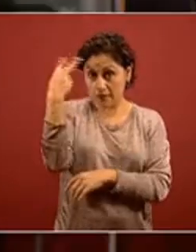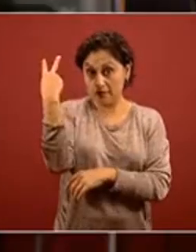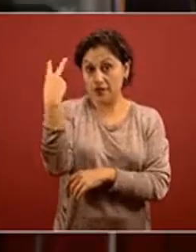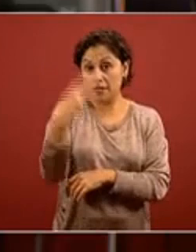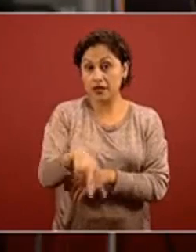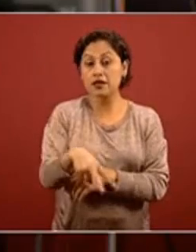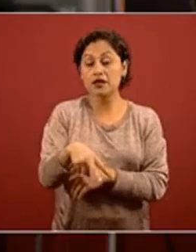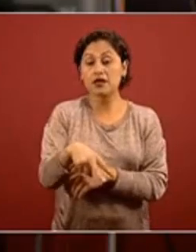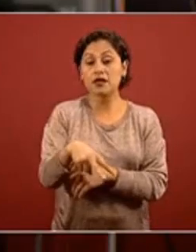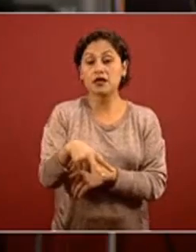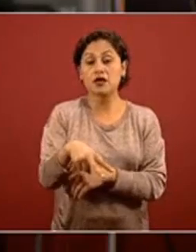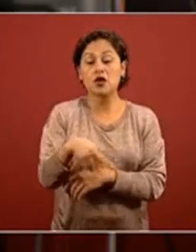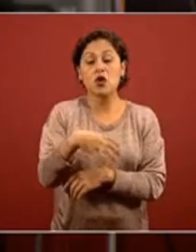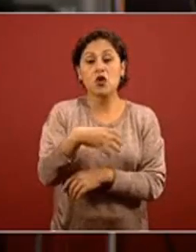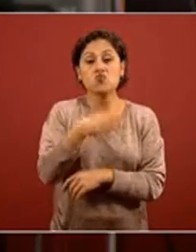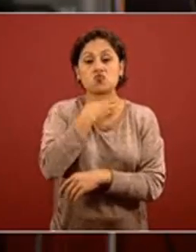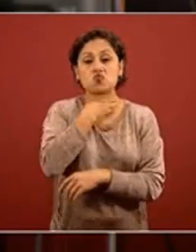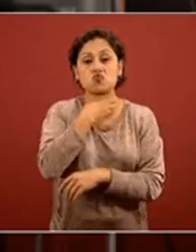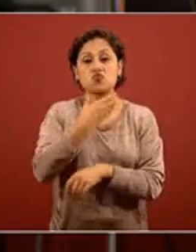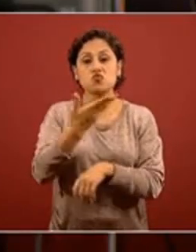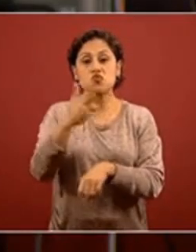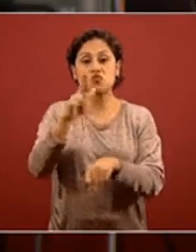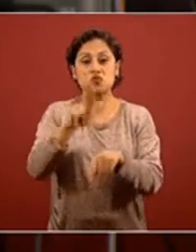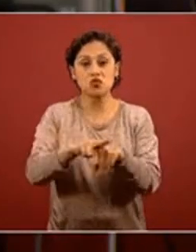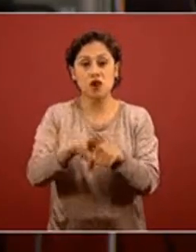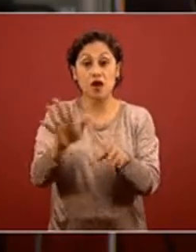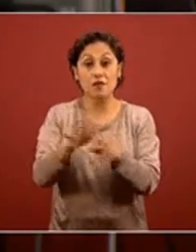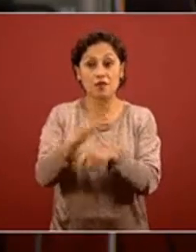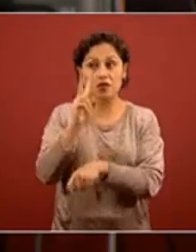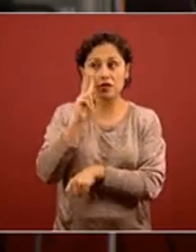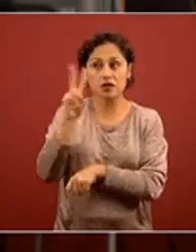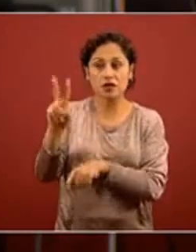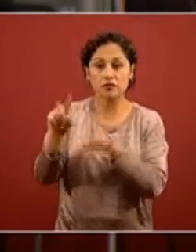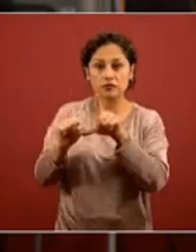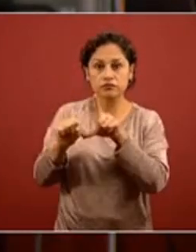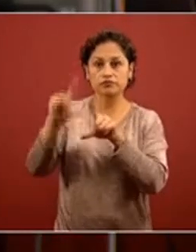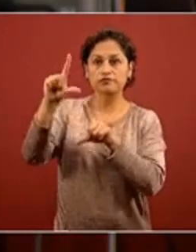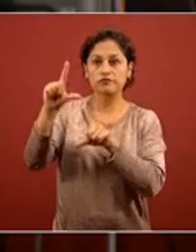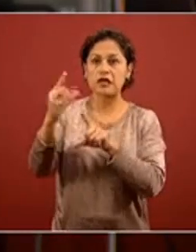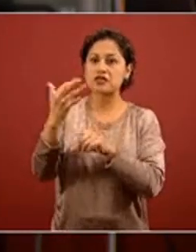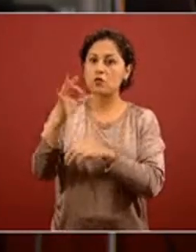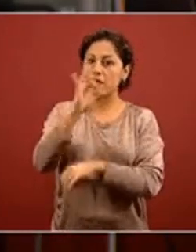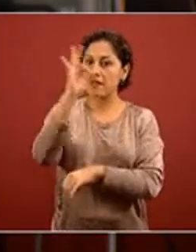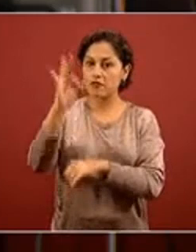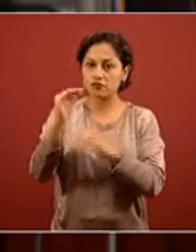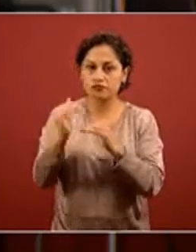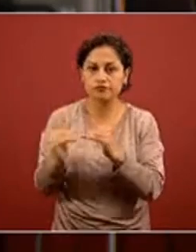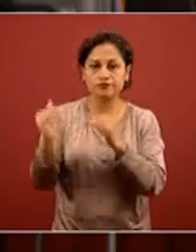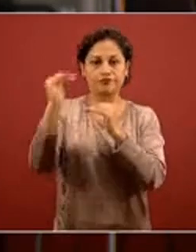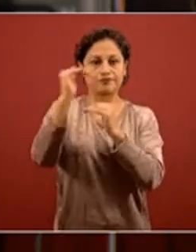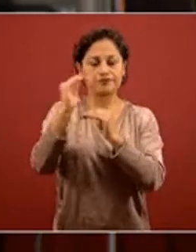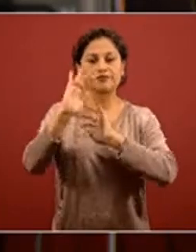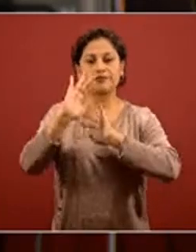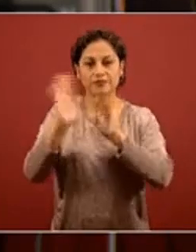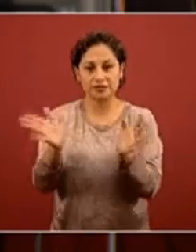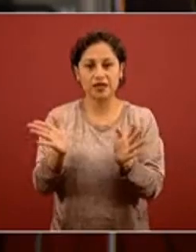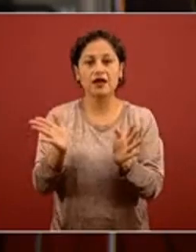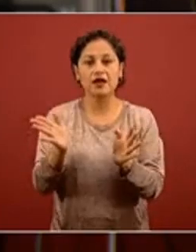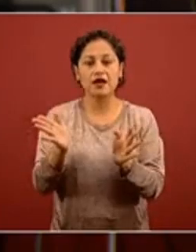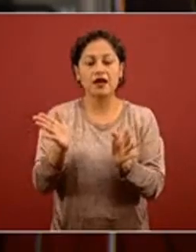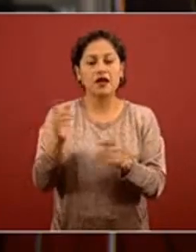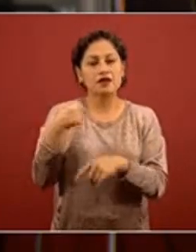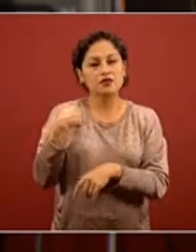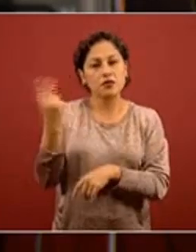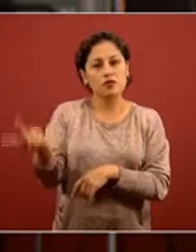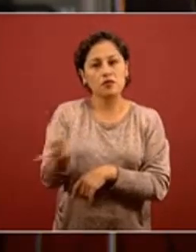es donde está ya arriba del 50% la ocupación? Si hay un plan para mover a